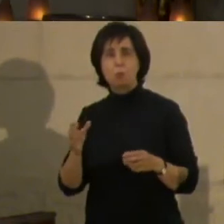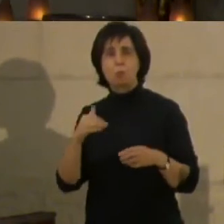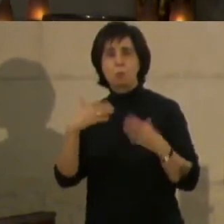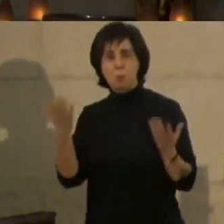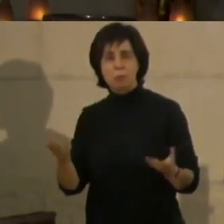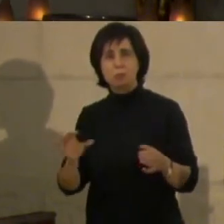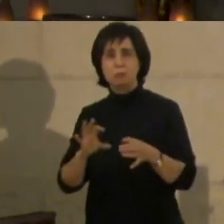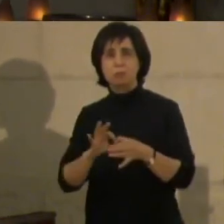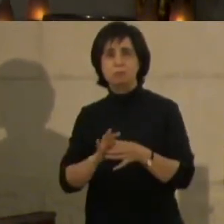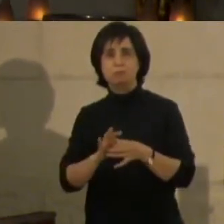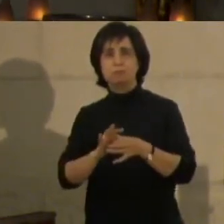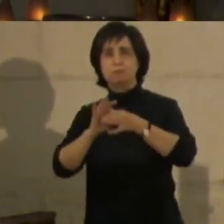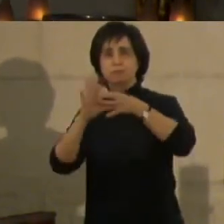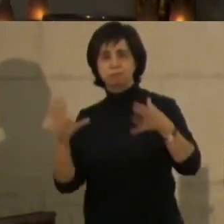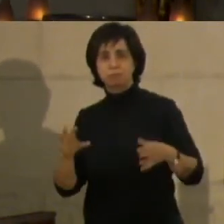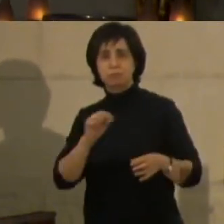separamos de la ética,